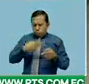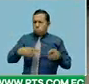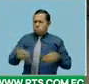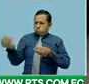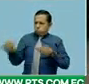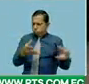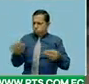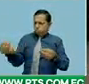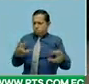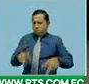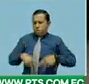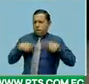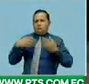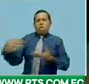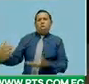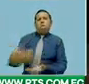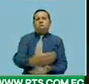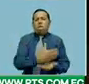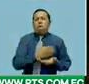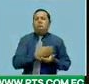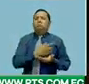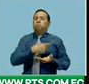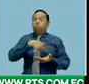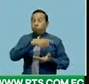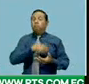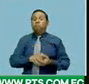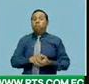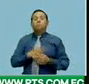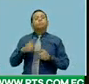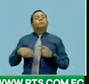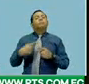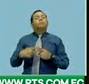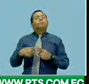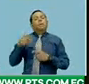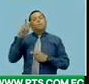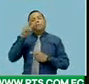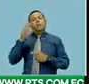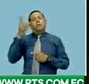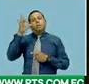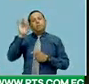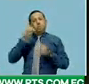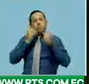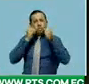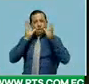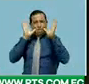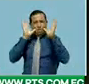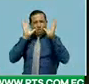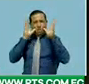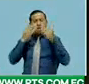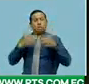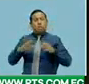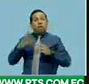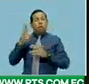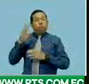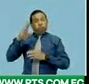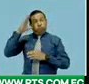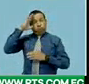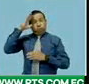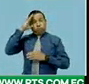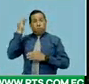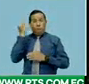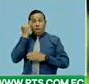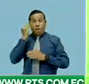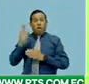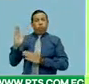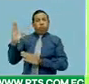El mega operativo se lo realizó la madrugada de este viernes 18 de diciembre. Un contingente de las Fuerzas Armadas,